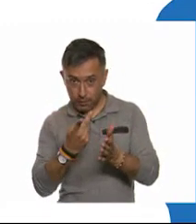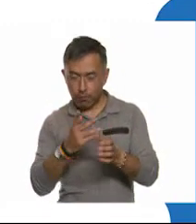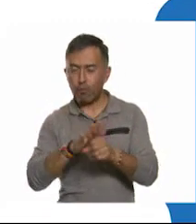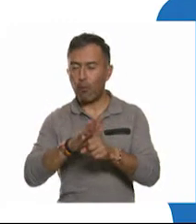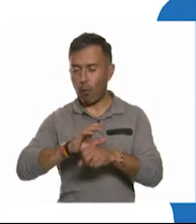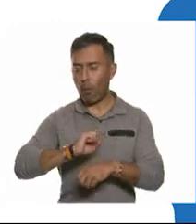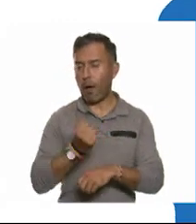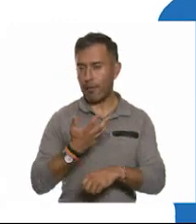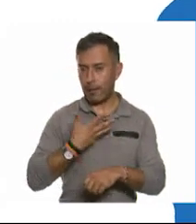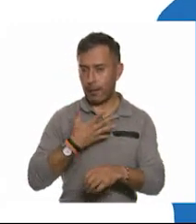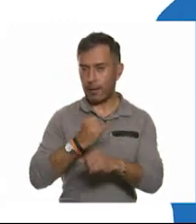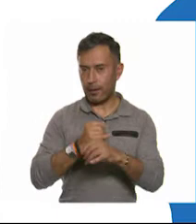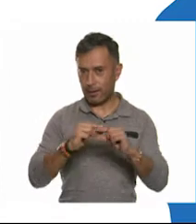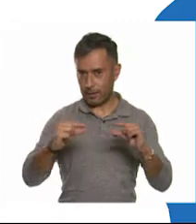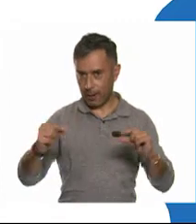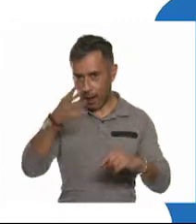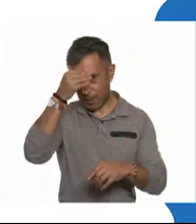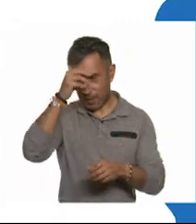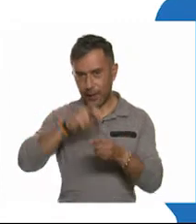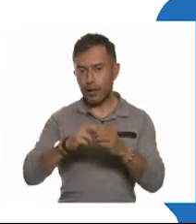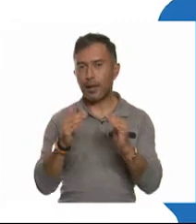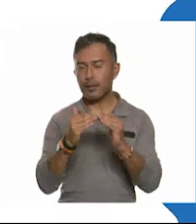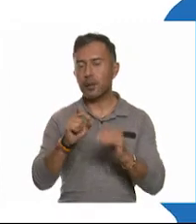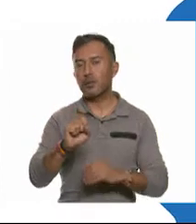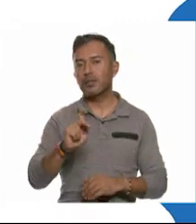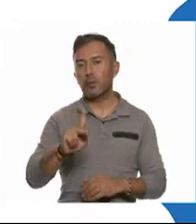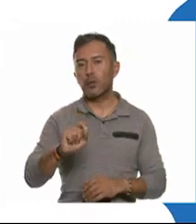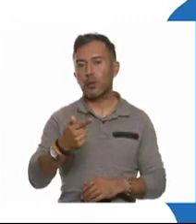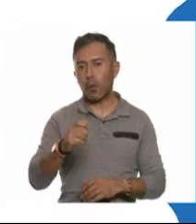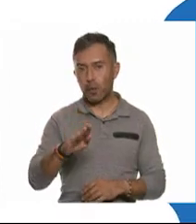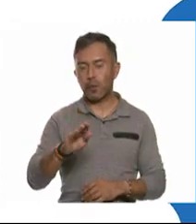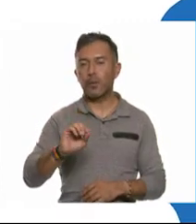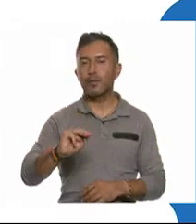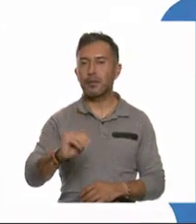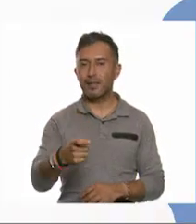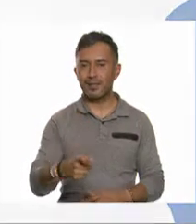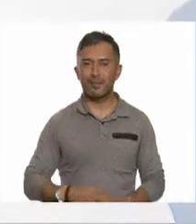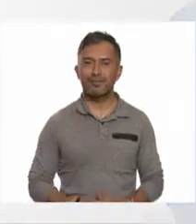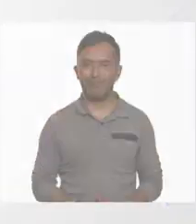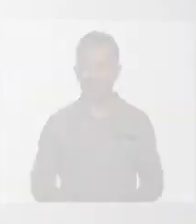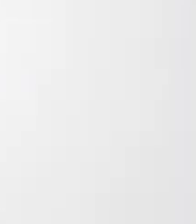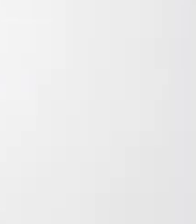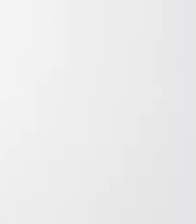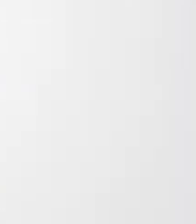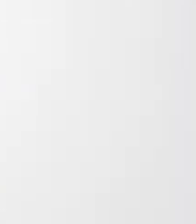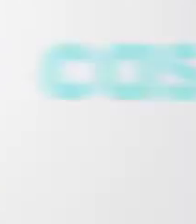liga: aprendeencasa.cep.gov.mx.